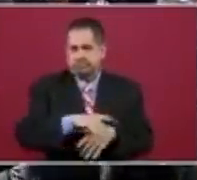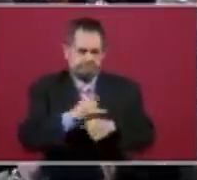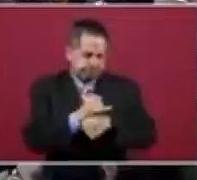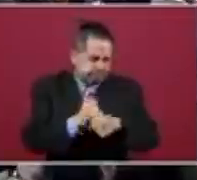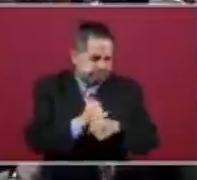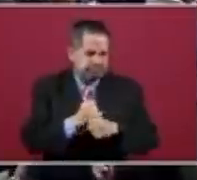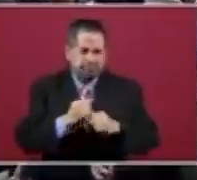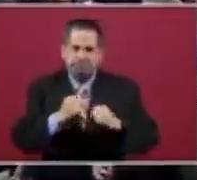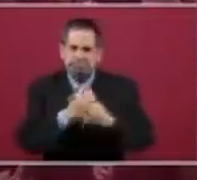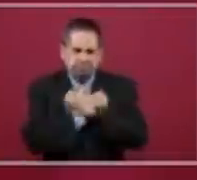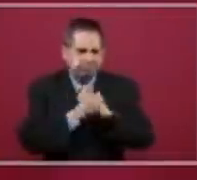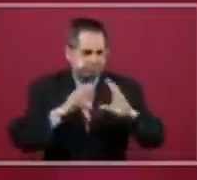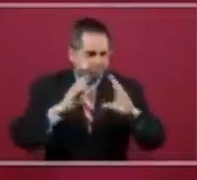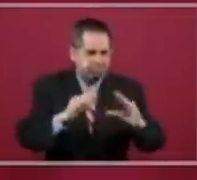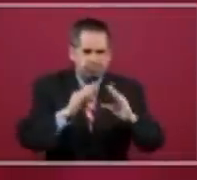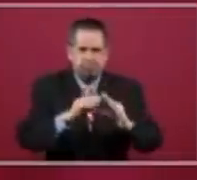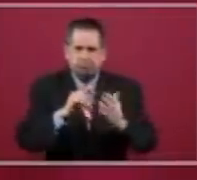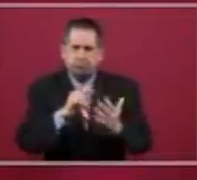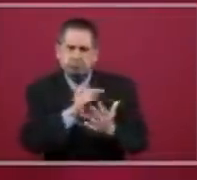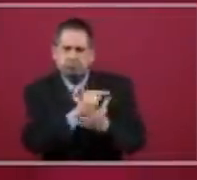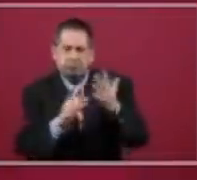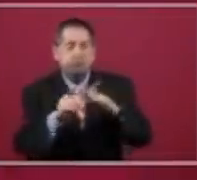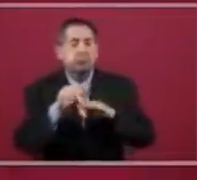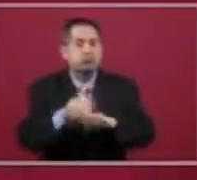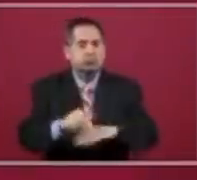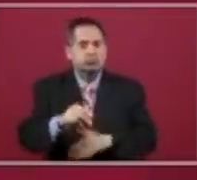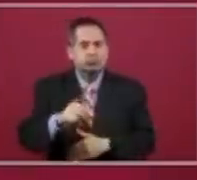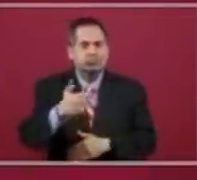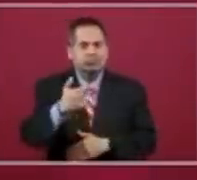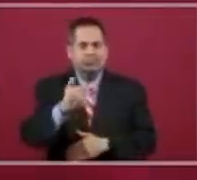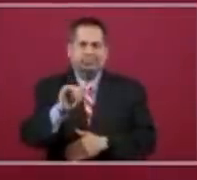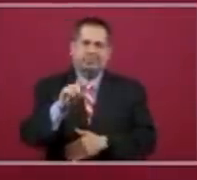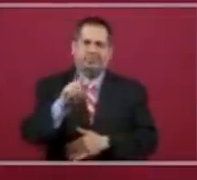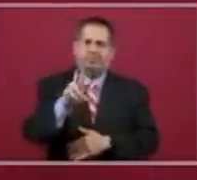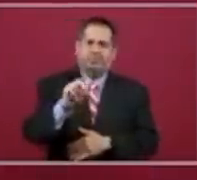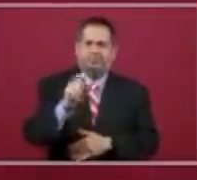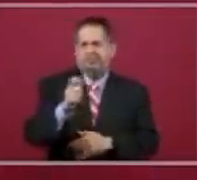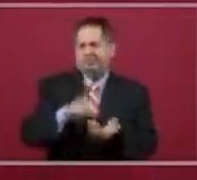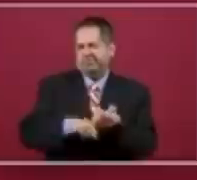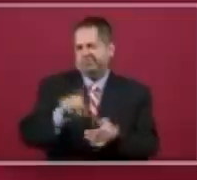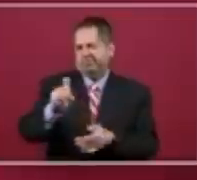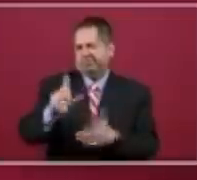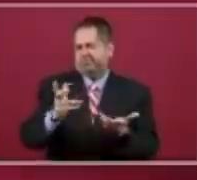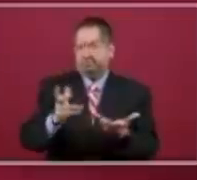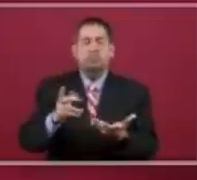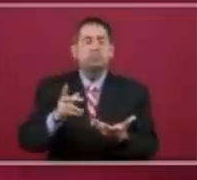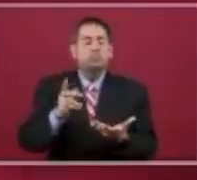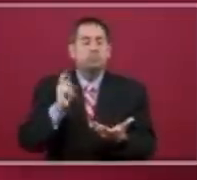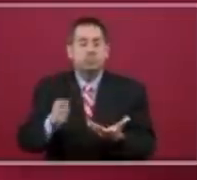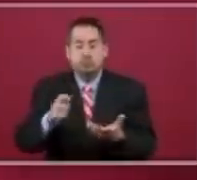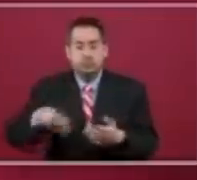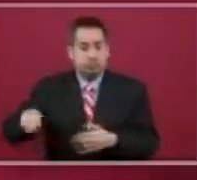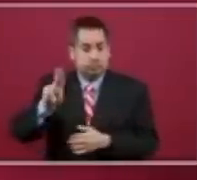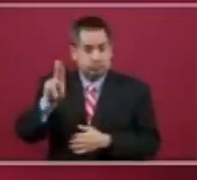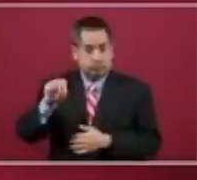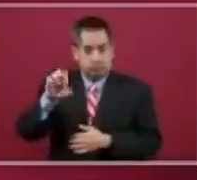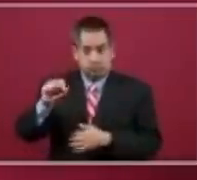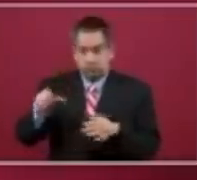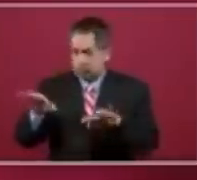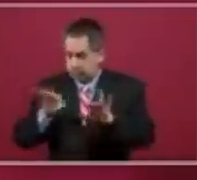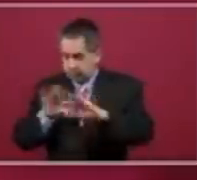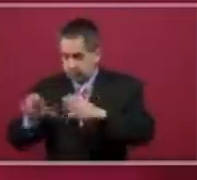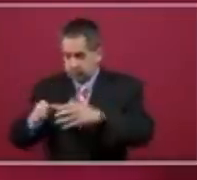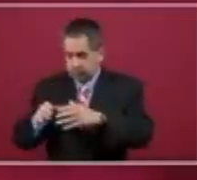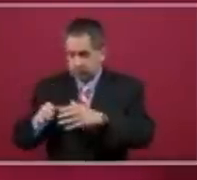y fortalecimiento de capacidades en materia hidrológica. Y asimismo, la UNESCO coordina un equipo llamado